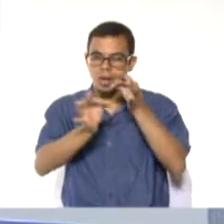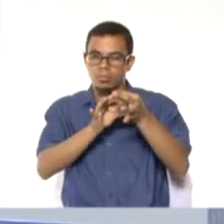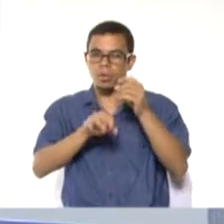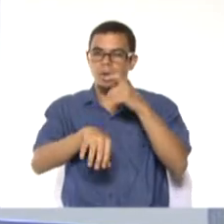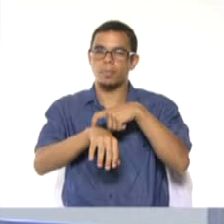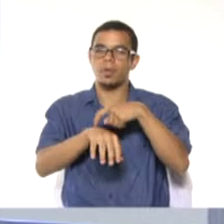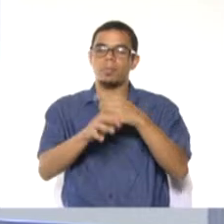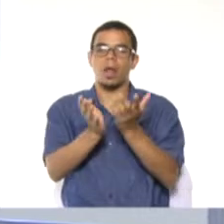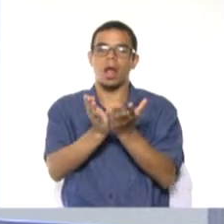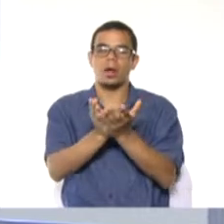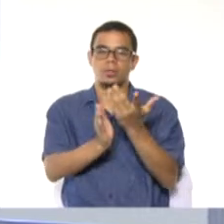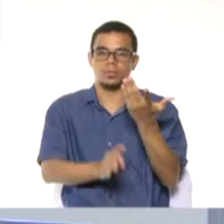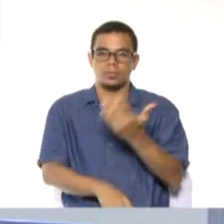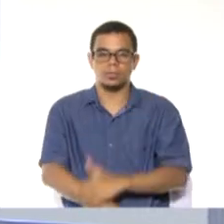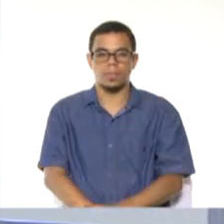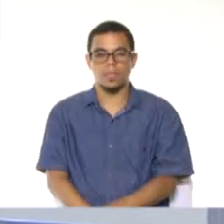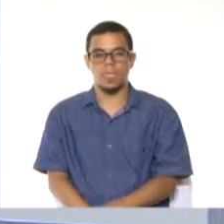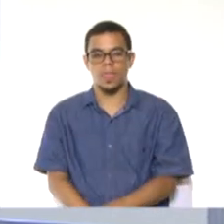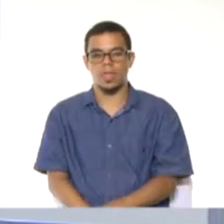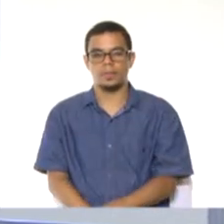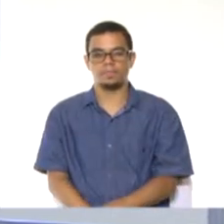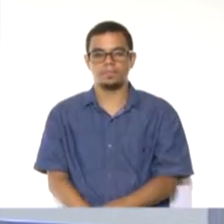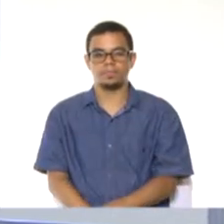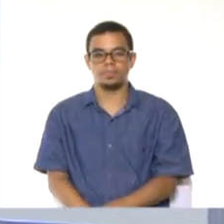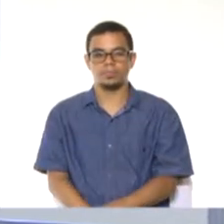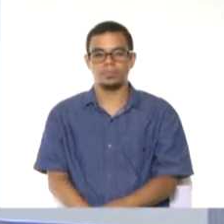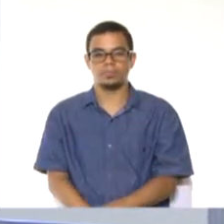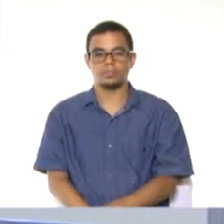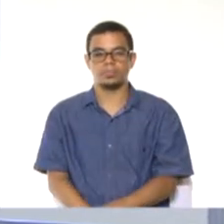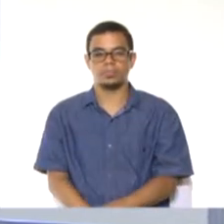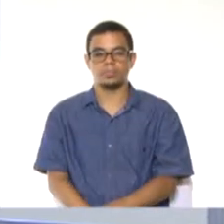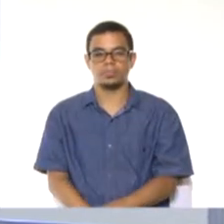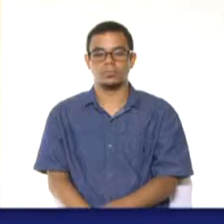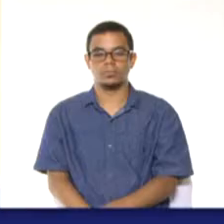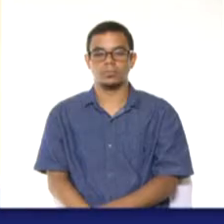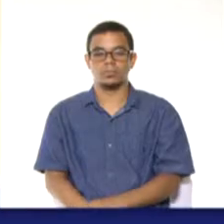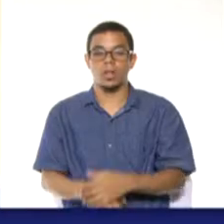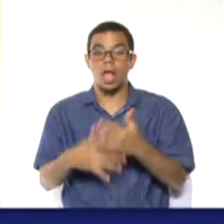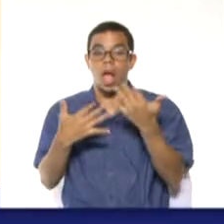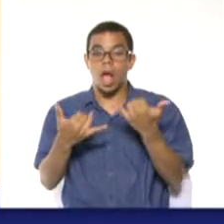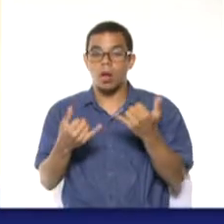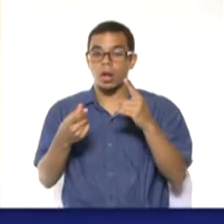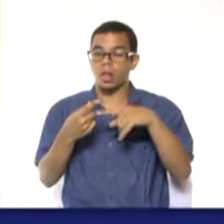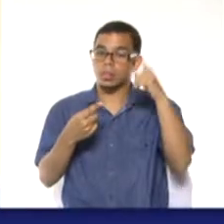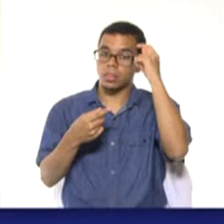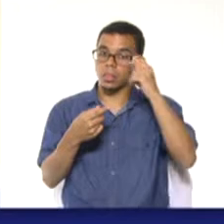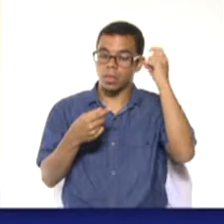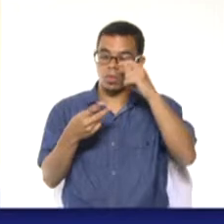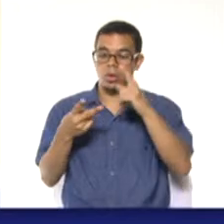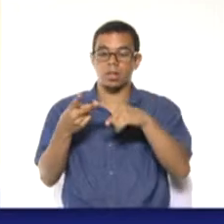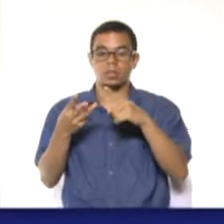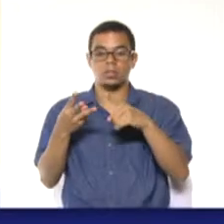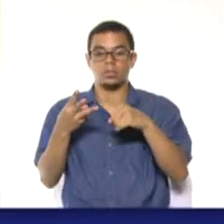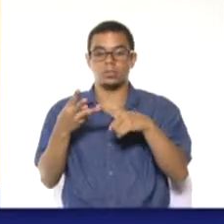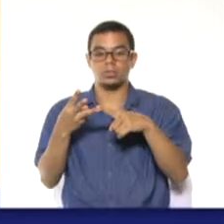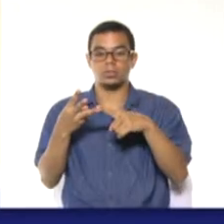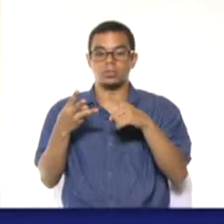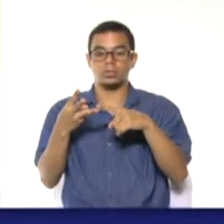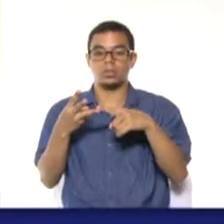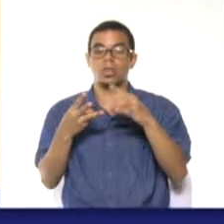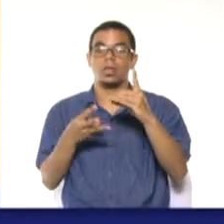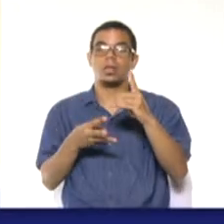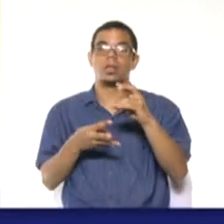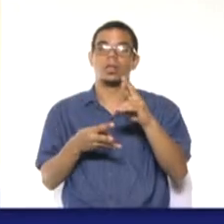momento. ¿Estamos claros? Vamos a pasar ahora a la siguiente. La siguiente teoría se refiere a la teoría